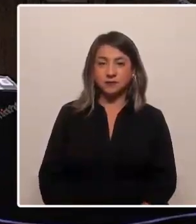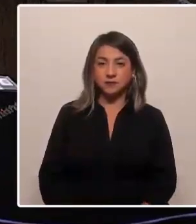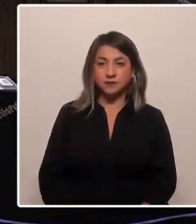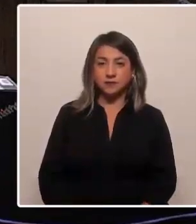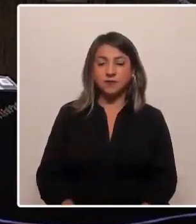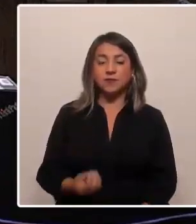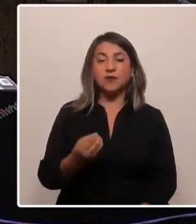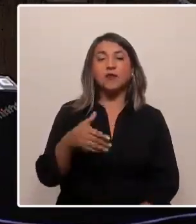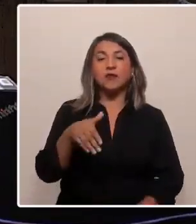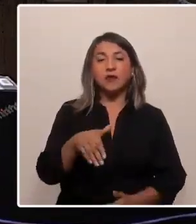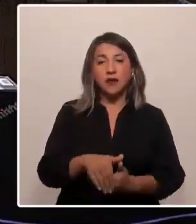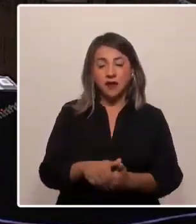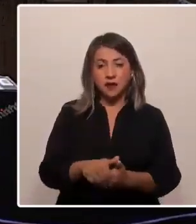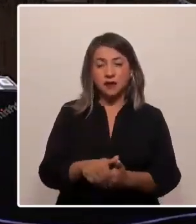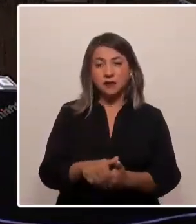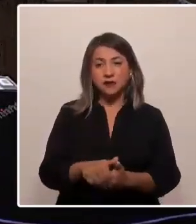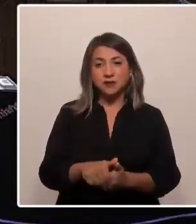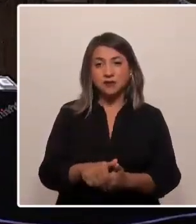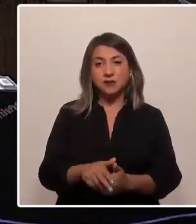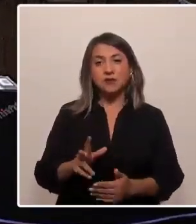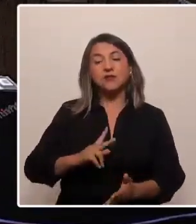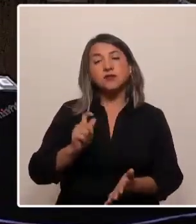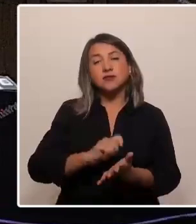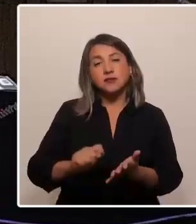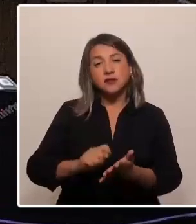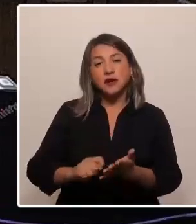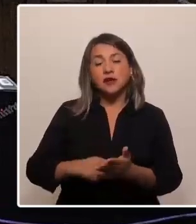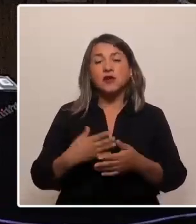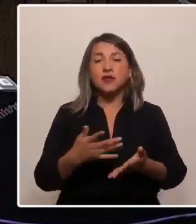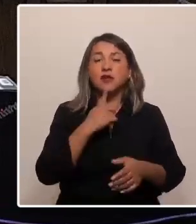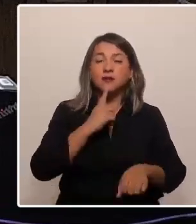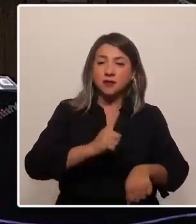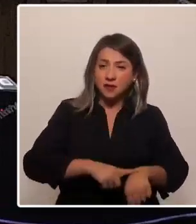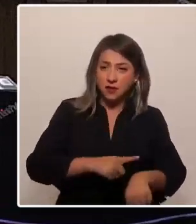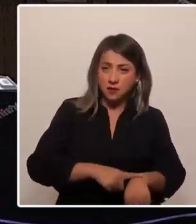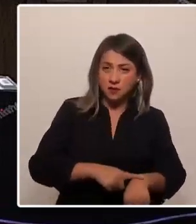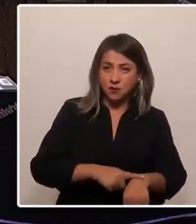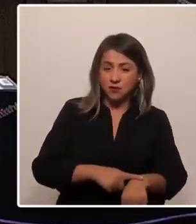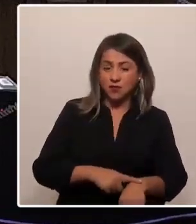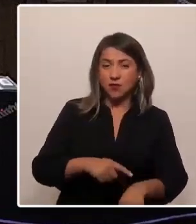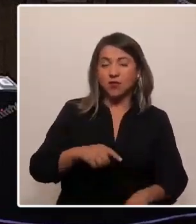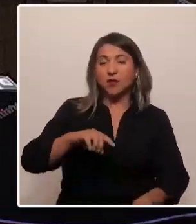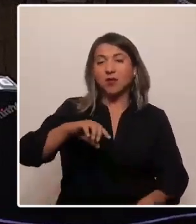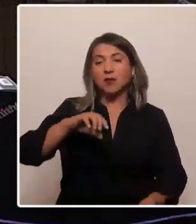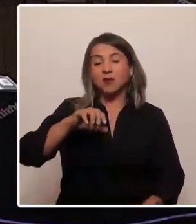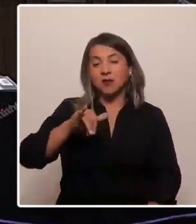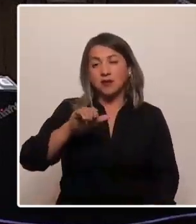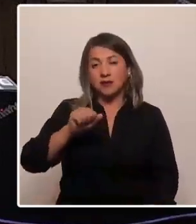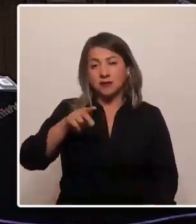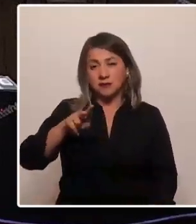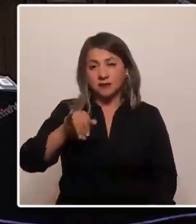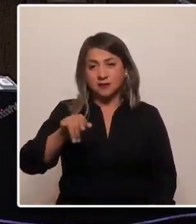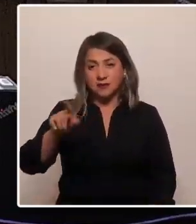Buenas tardes, señor secretario. Para entregarle mi tiempo a la convencional Yanis Meneses.